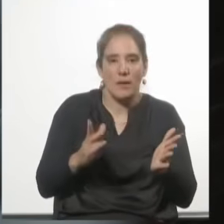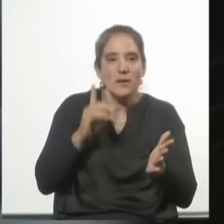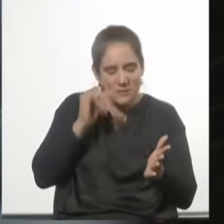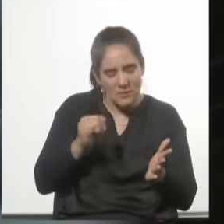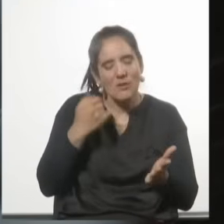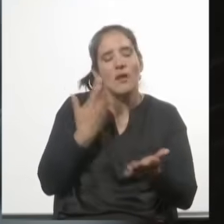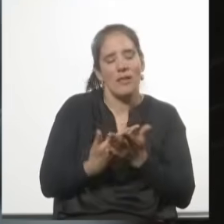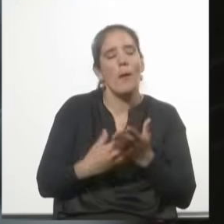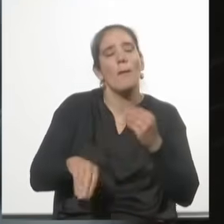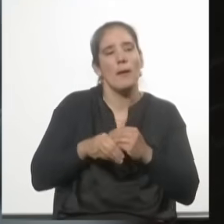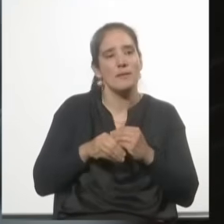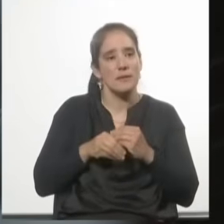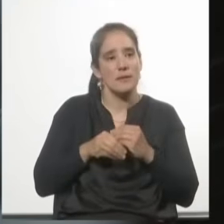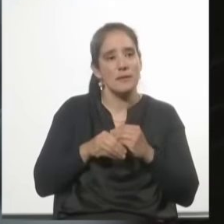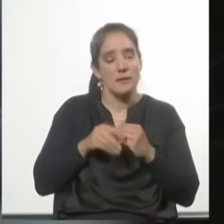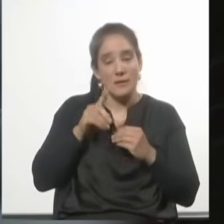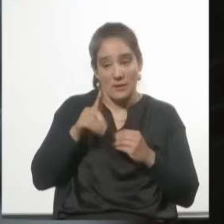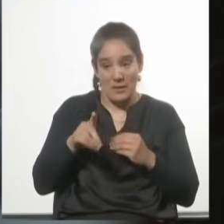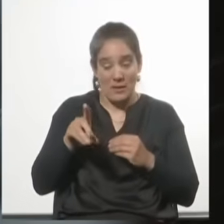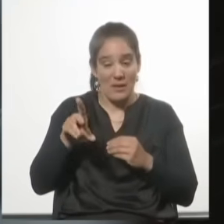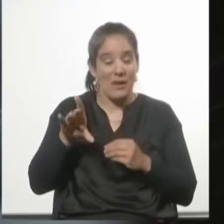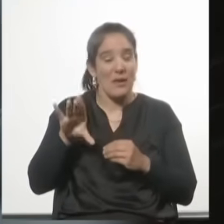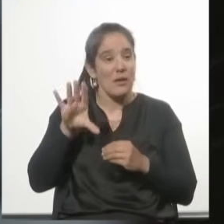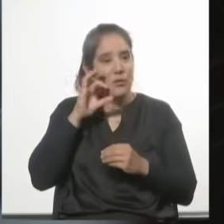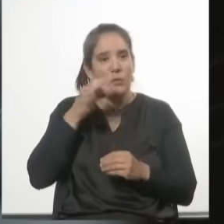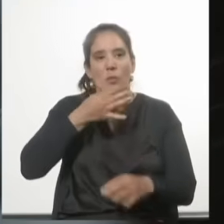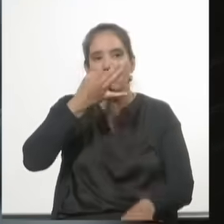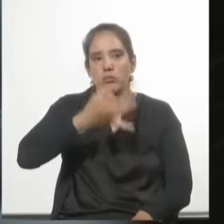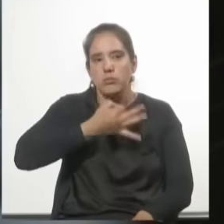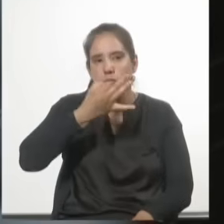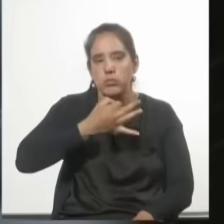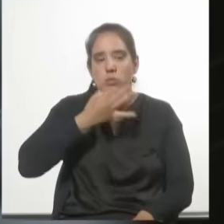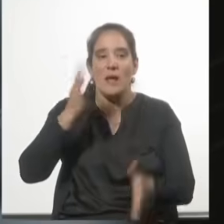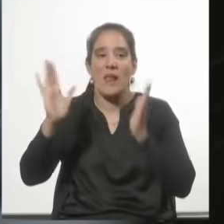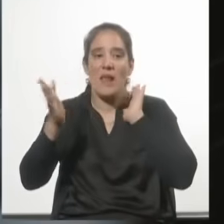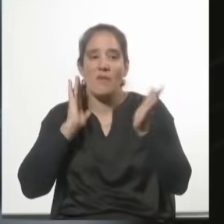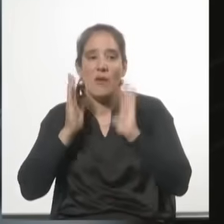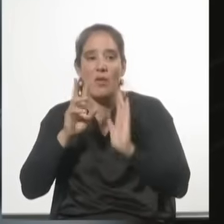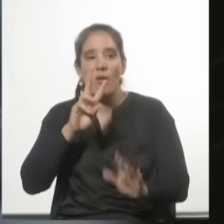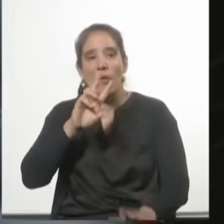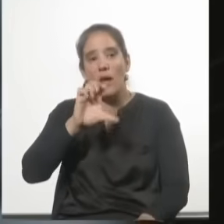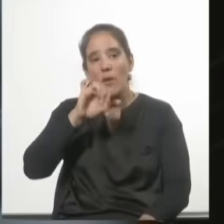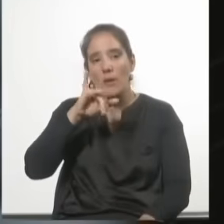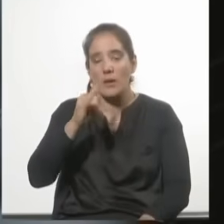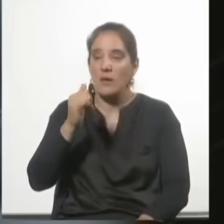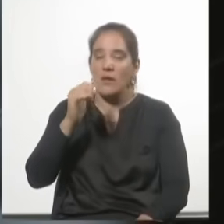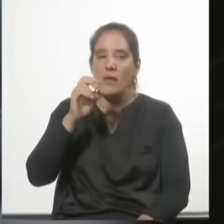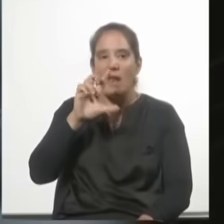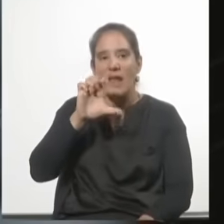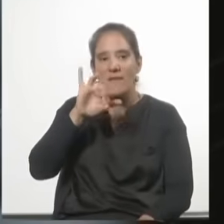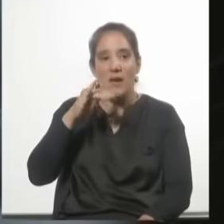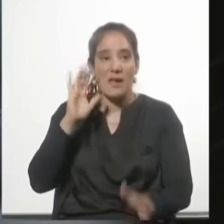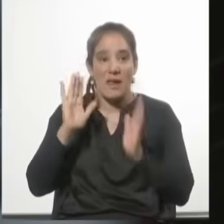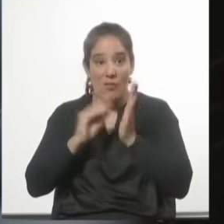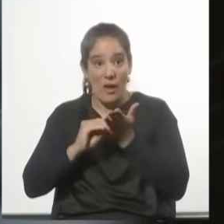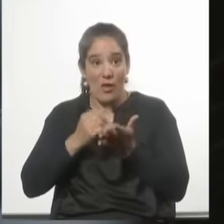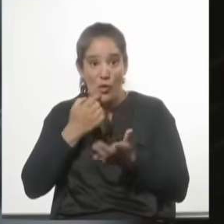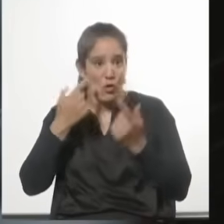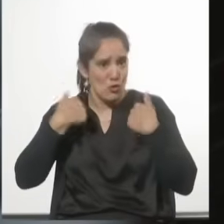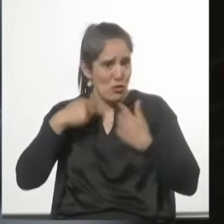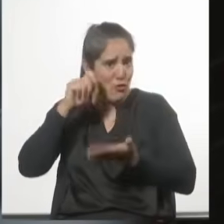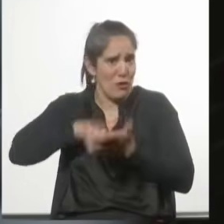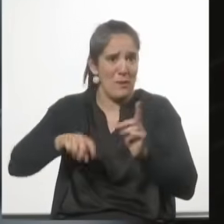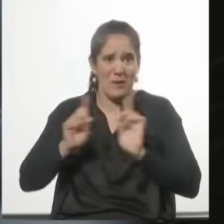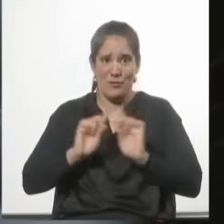presidenta, a las recientes declaraciones efectuadas por el señor notario de Valencia, don Luis Calahuí de Leiva, quien ratificó la falsedad absoluta